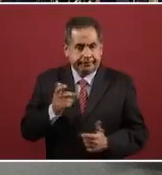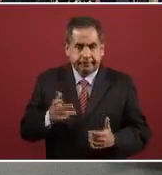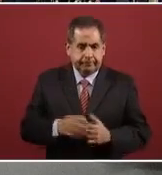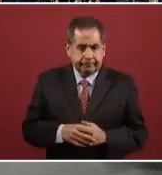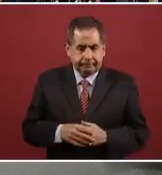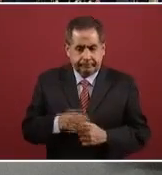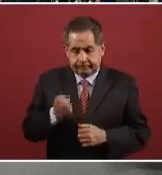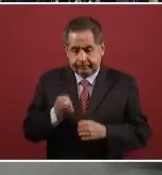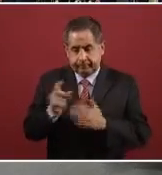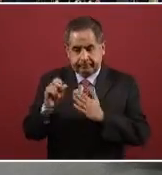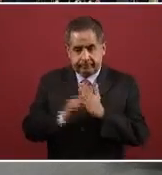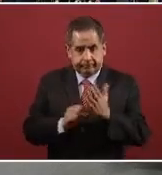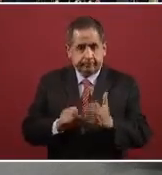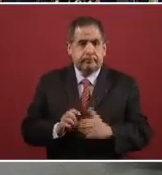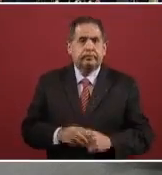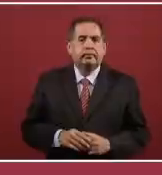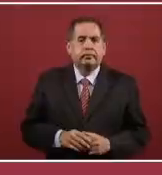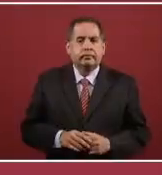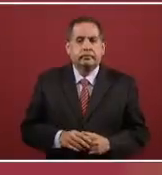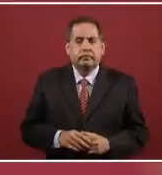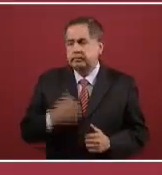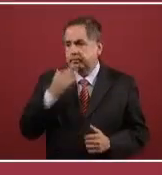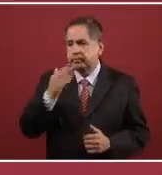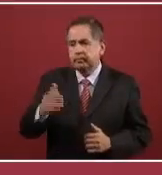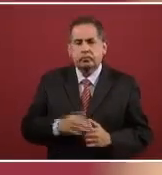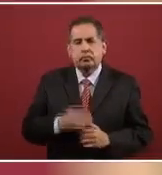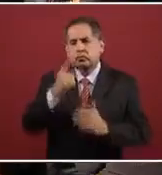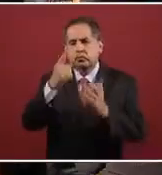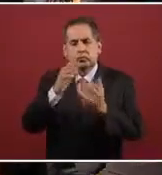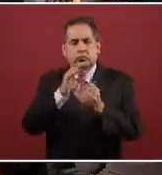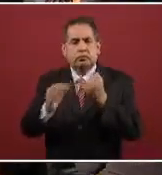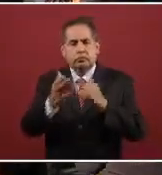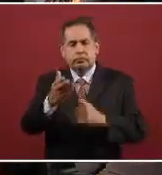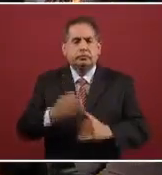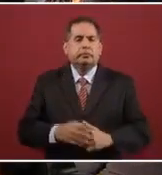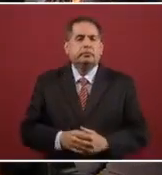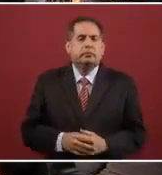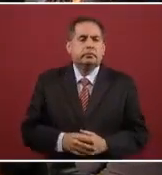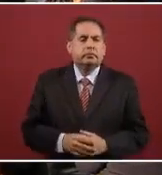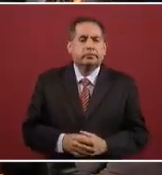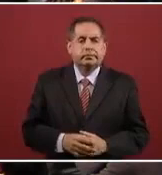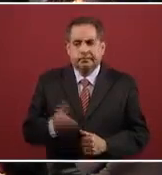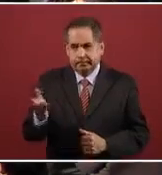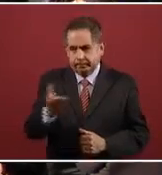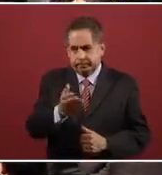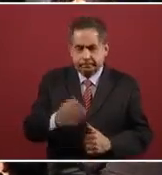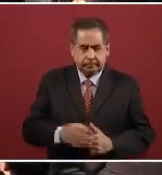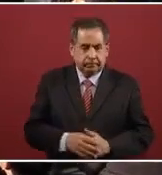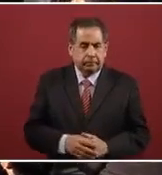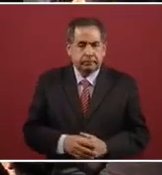de este mes. Muy bien, una más. A ver, Isabel.